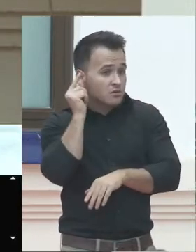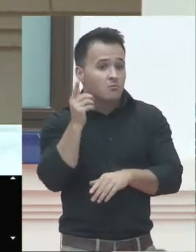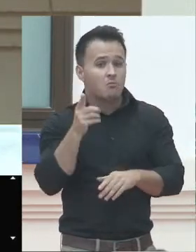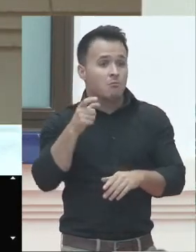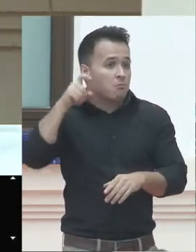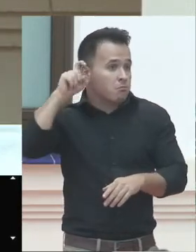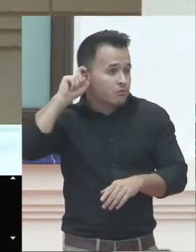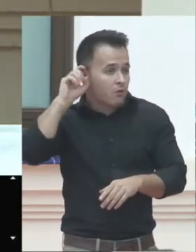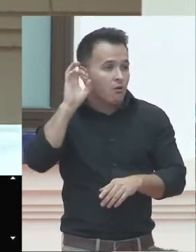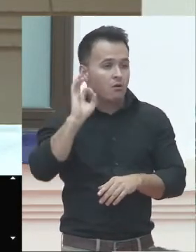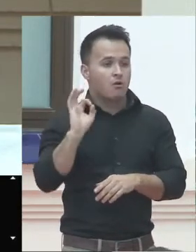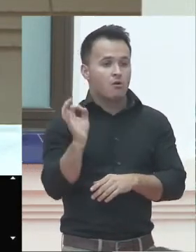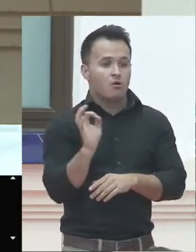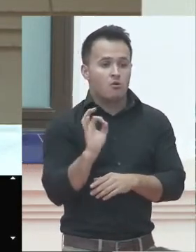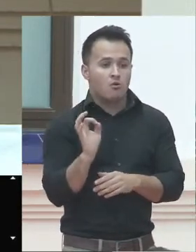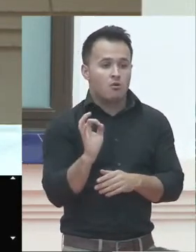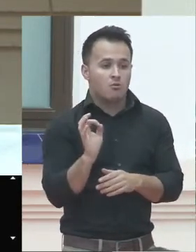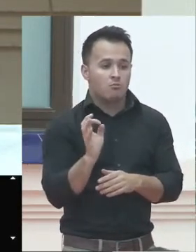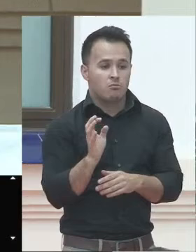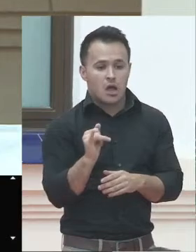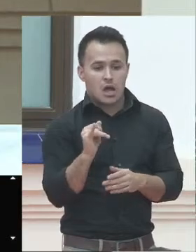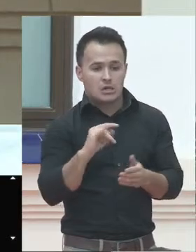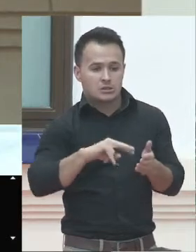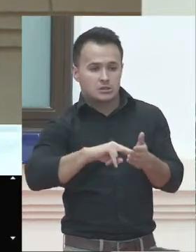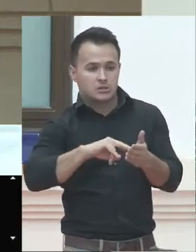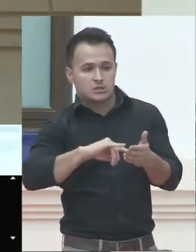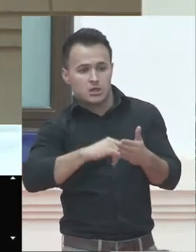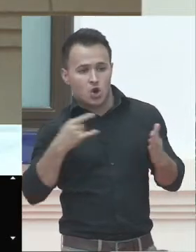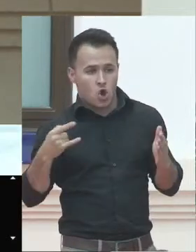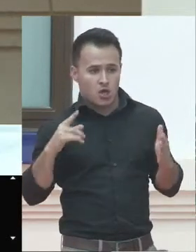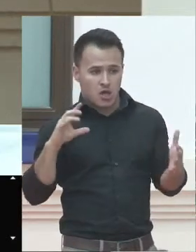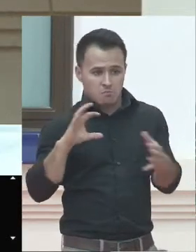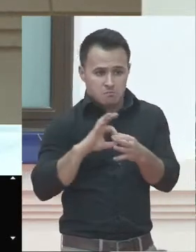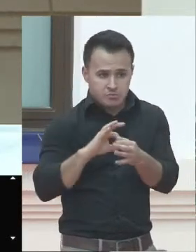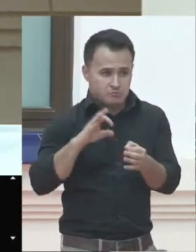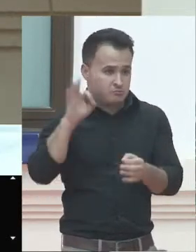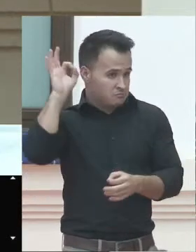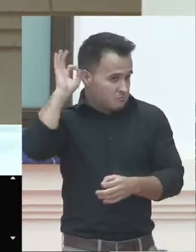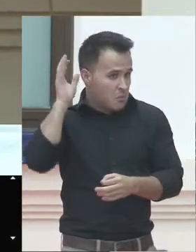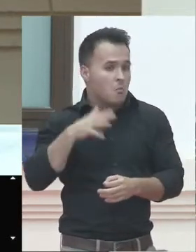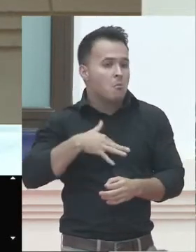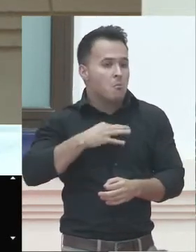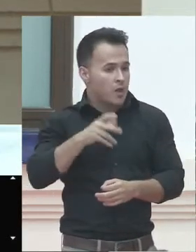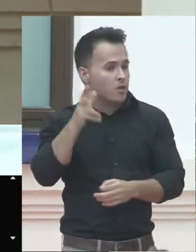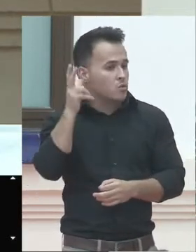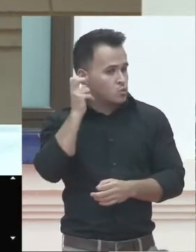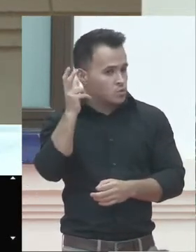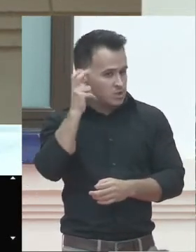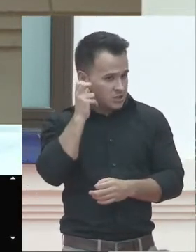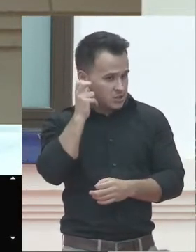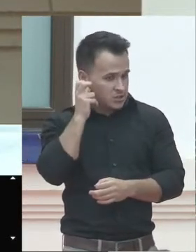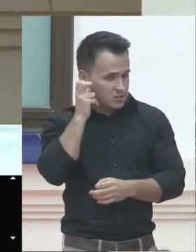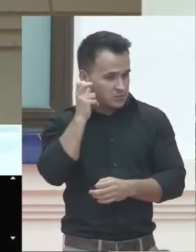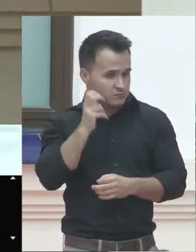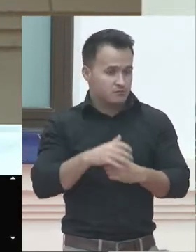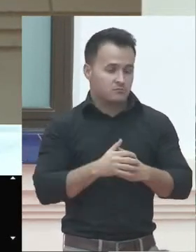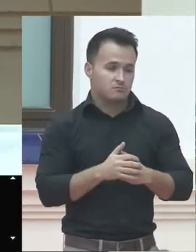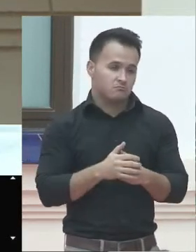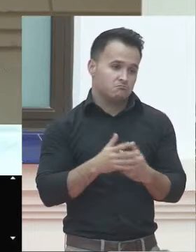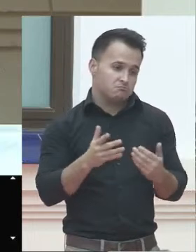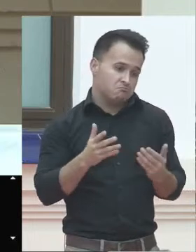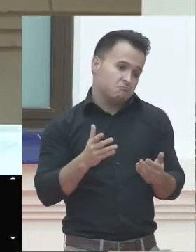utilizan audífono o que tienen implante coclear puedan relacionarse, puedan escuchar. Faltaría también en este caso que se pudiera extender a